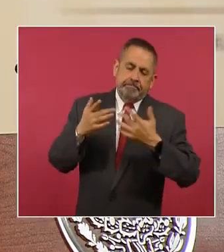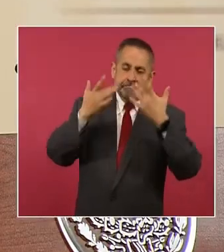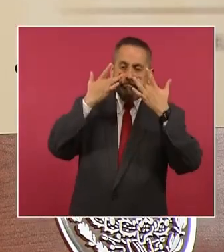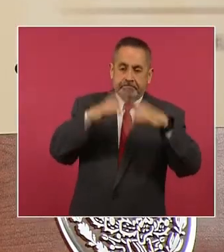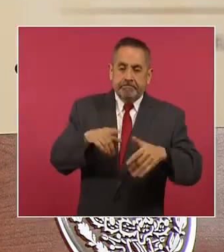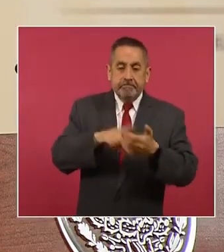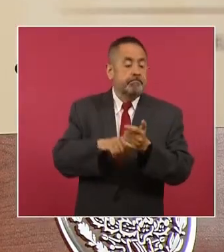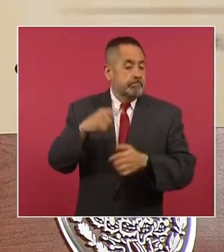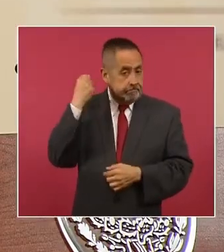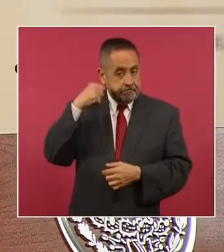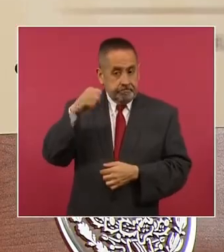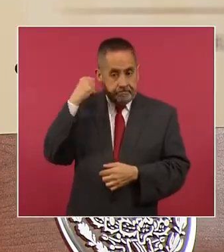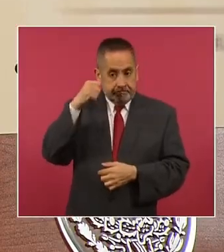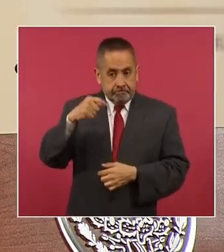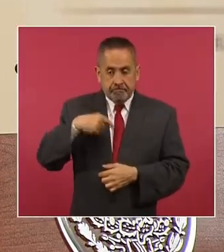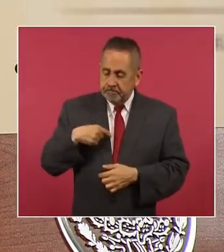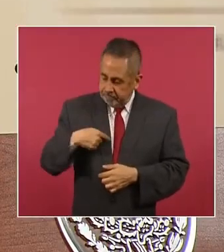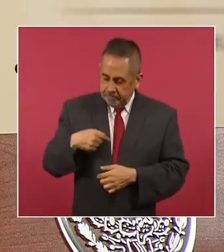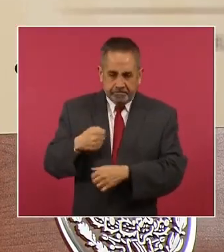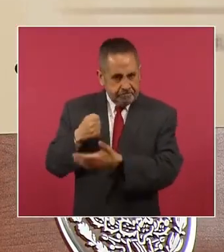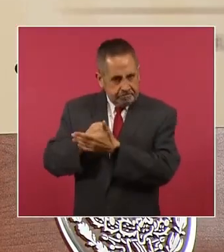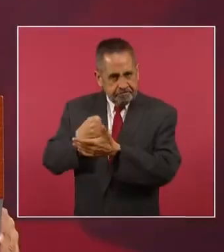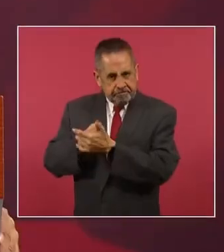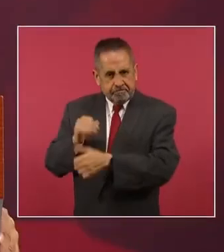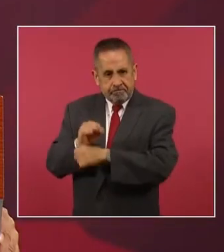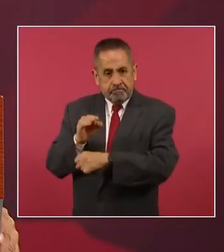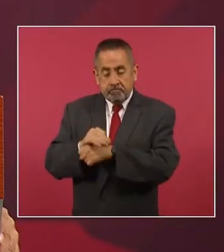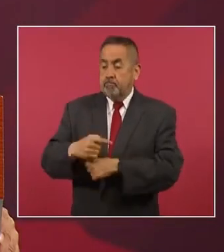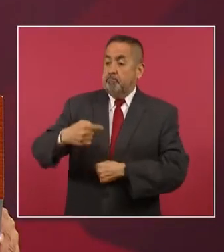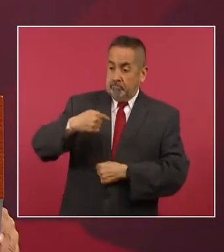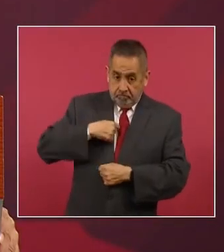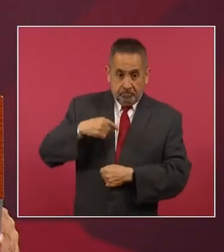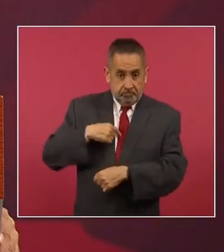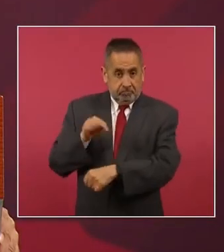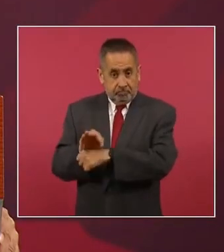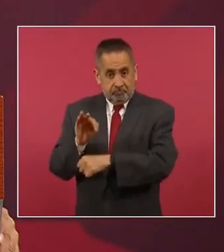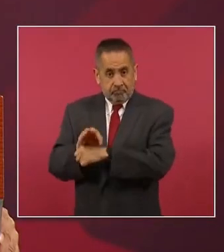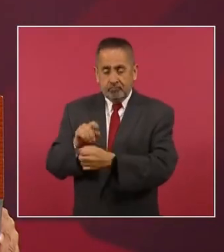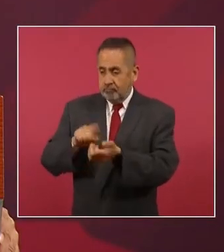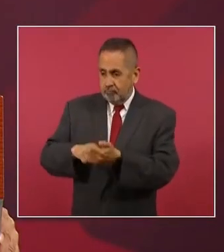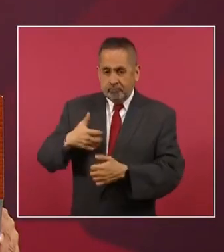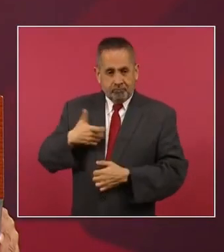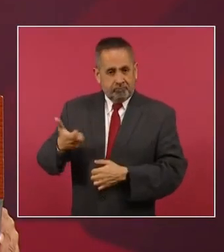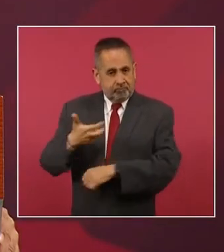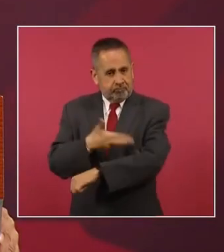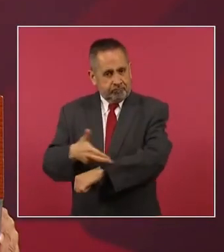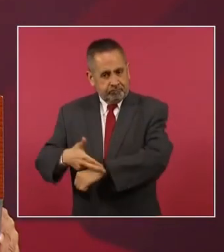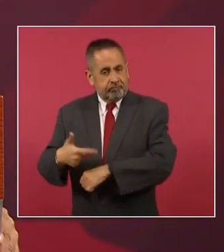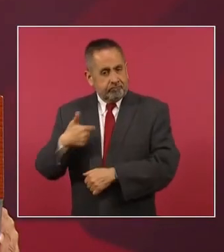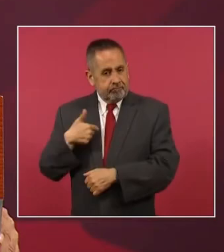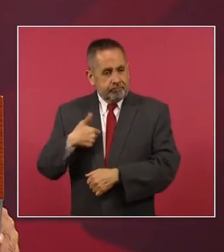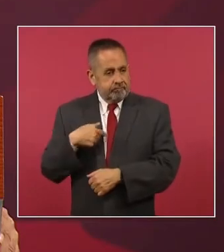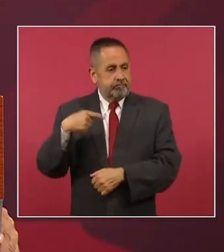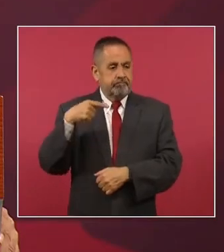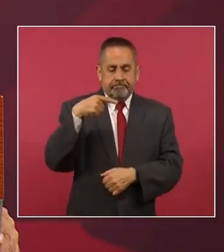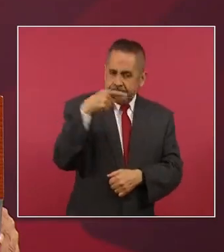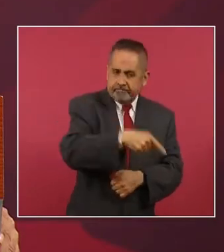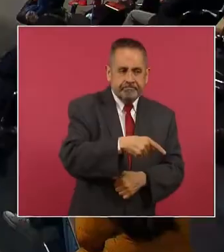de Tabasco por ese caso que yo llevé, que nosotros llevamos.